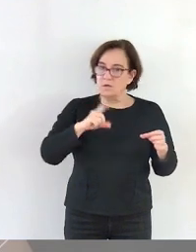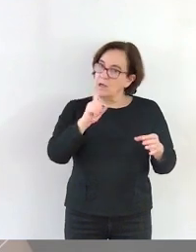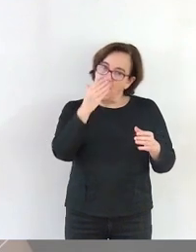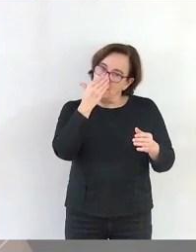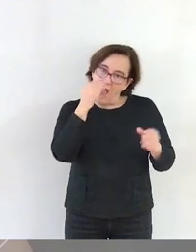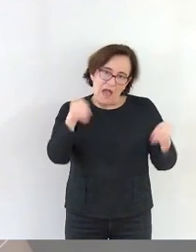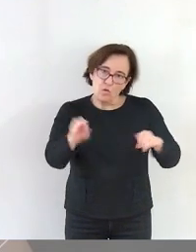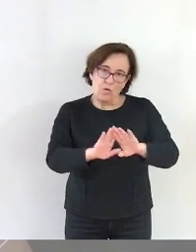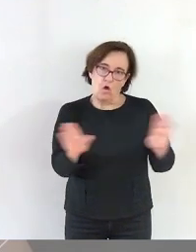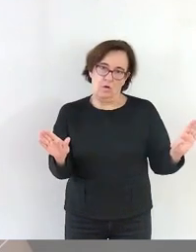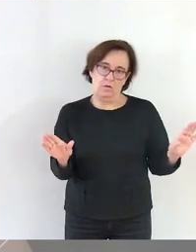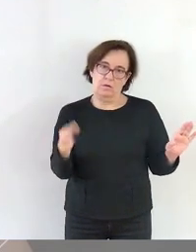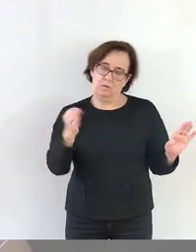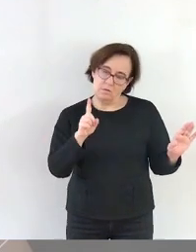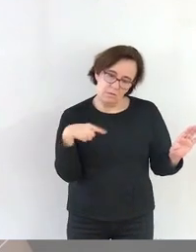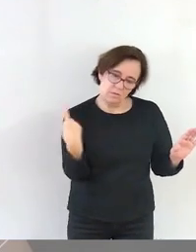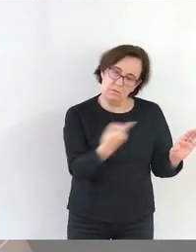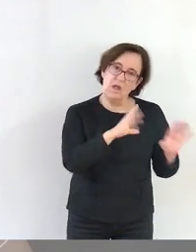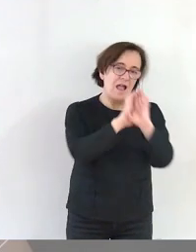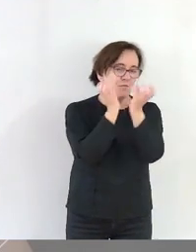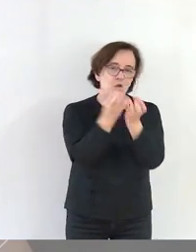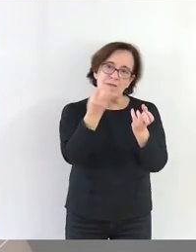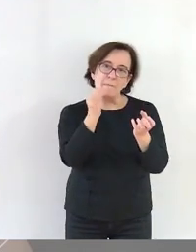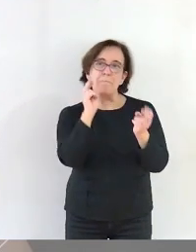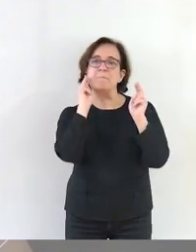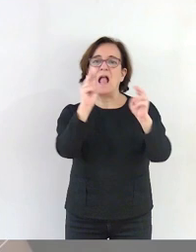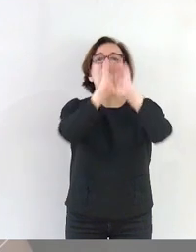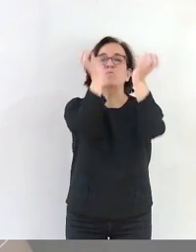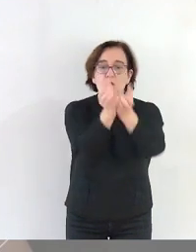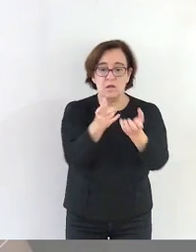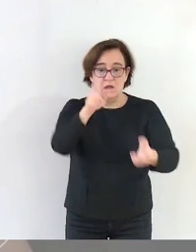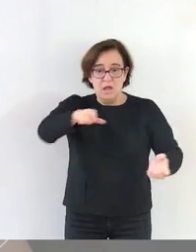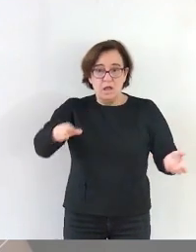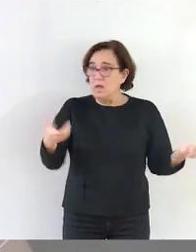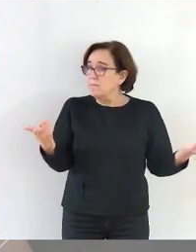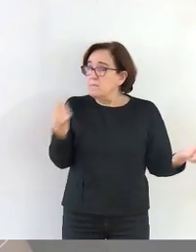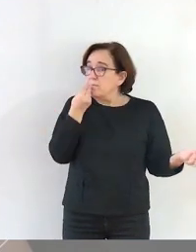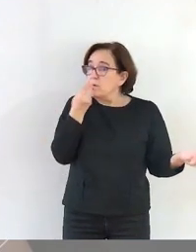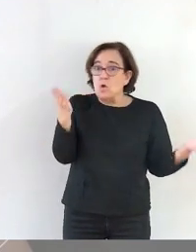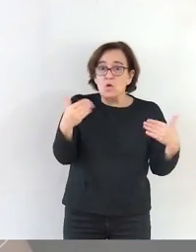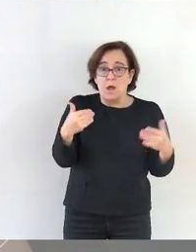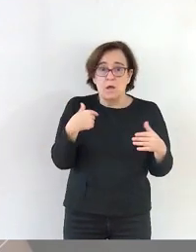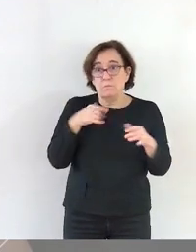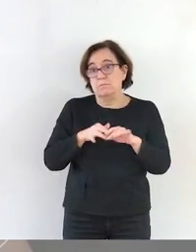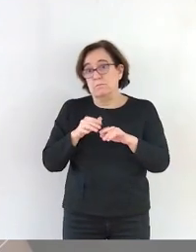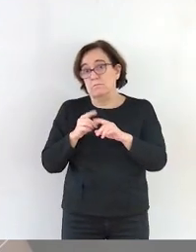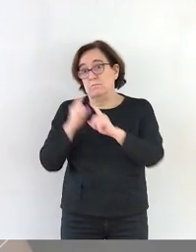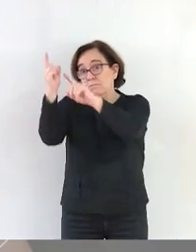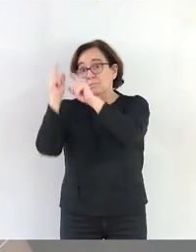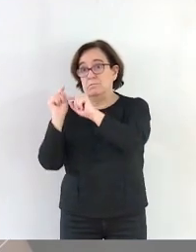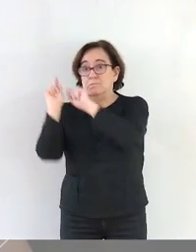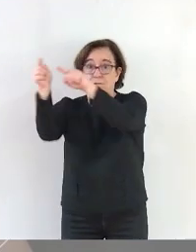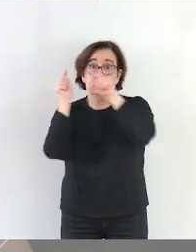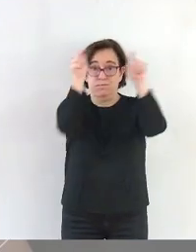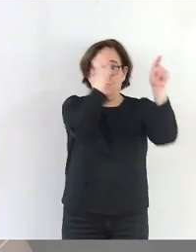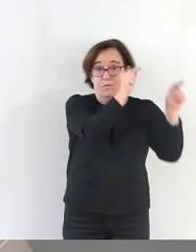absurdo o sea el mundo siempre ha sido mundo y la gente cuando no tiene que comer se va a mover Así es que aunque solo sea por